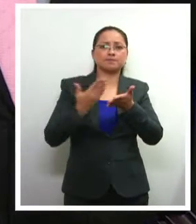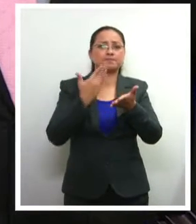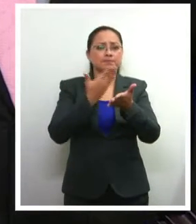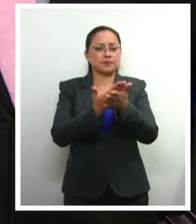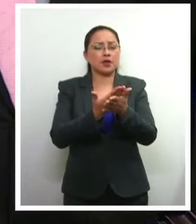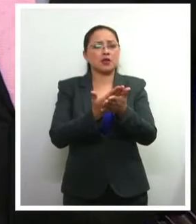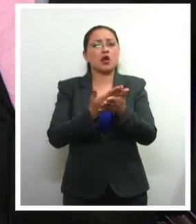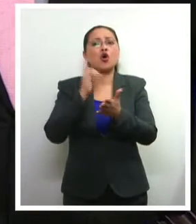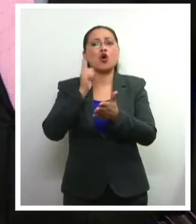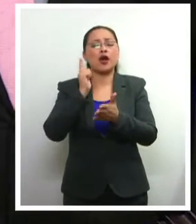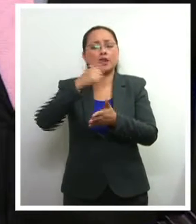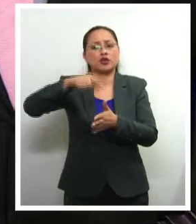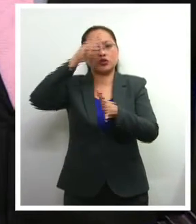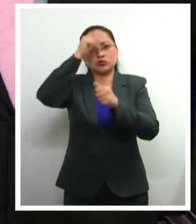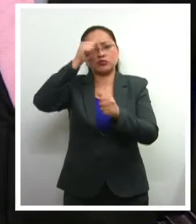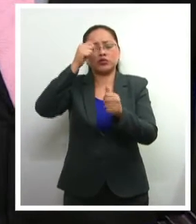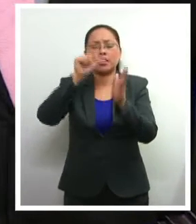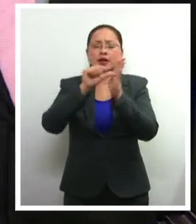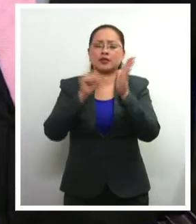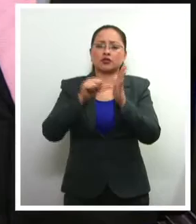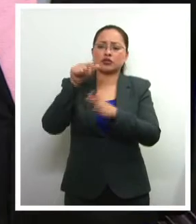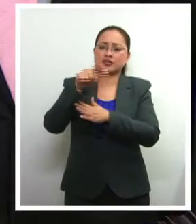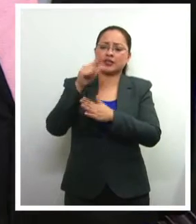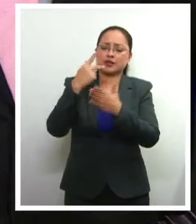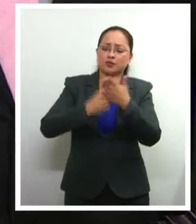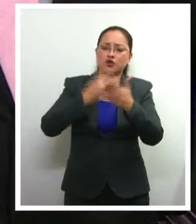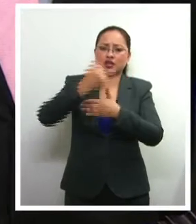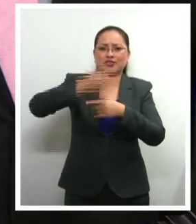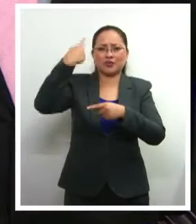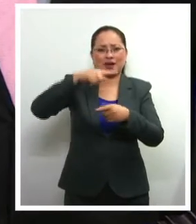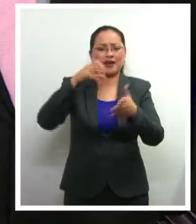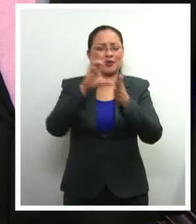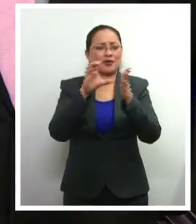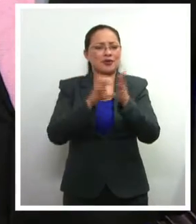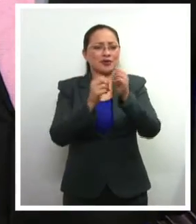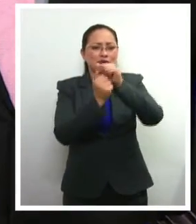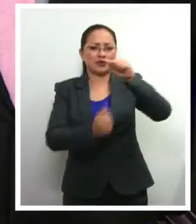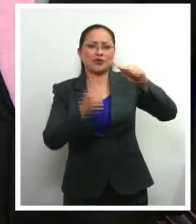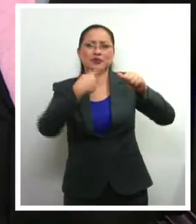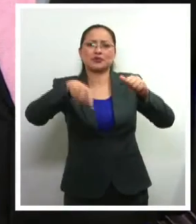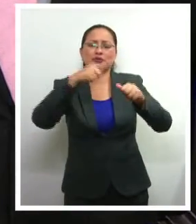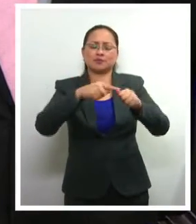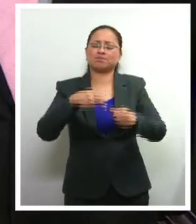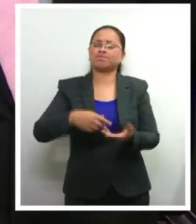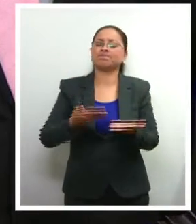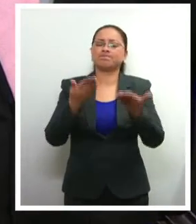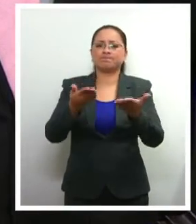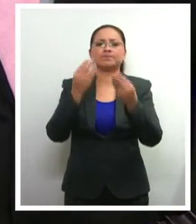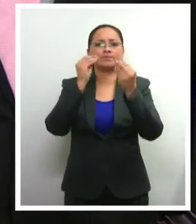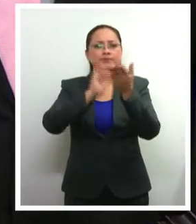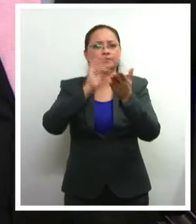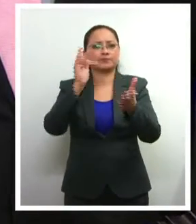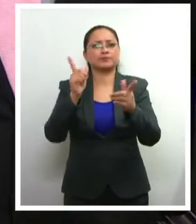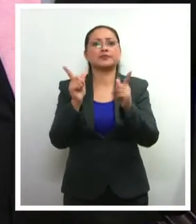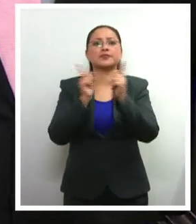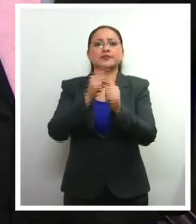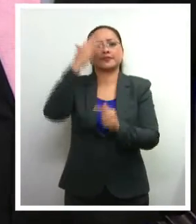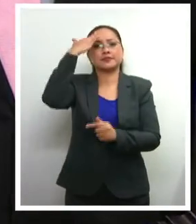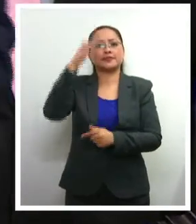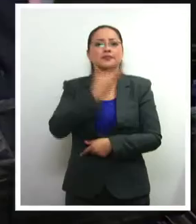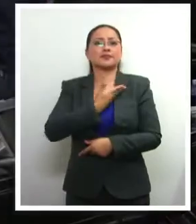la modificación del artículo 17 del proyecto de Constitución que se pone a consideración. Muchas gracias. Es cuanto, señor